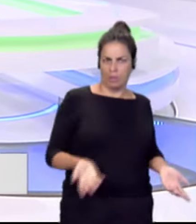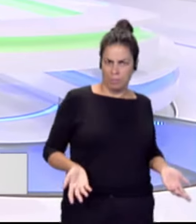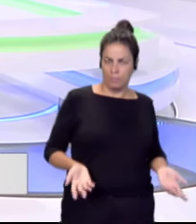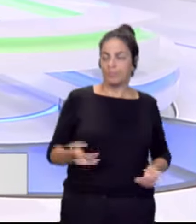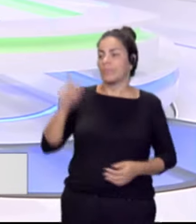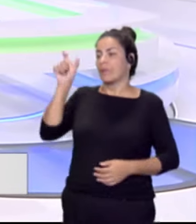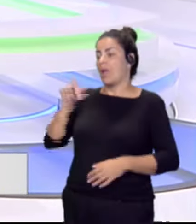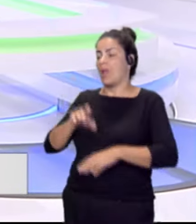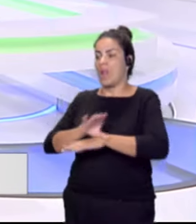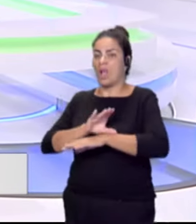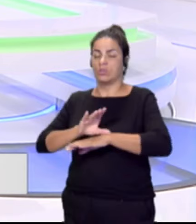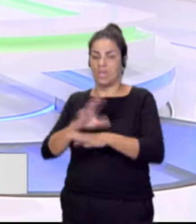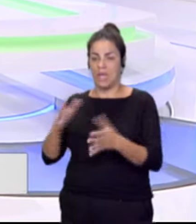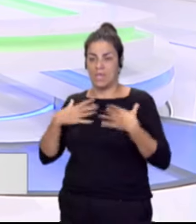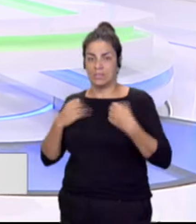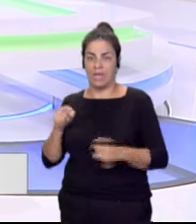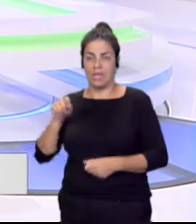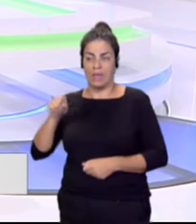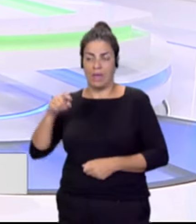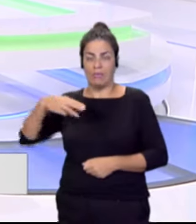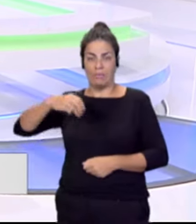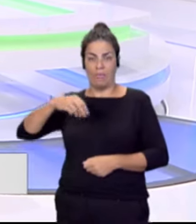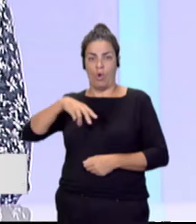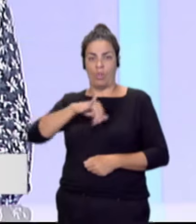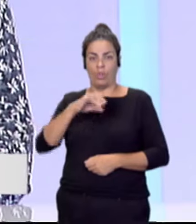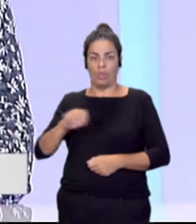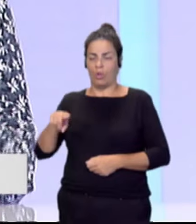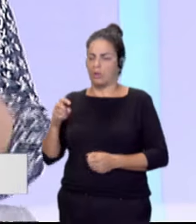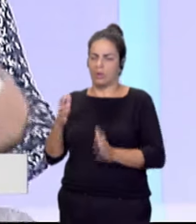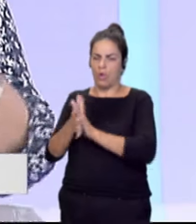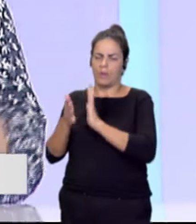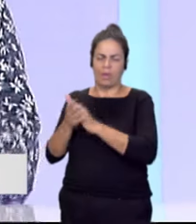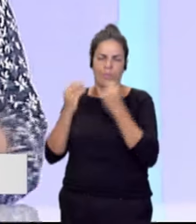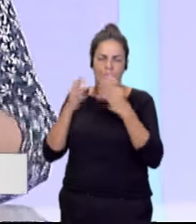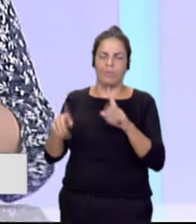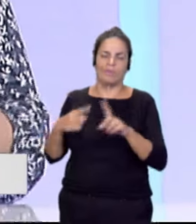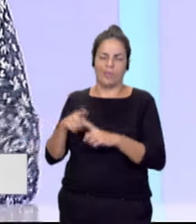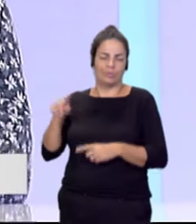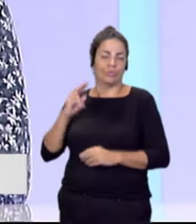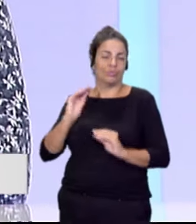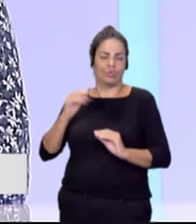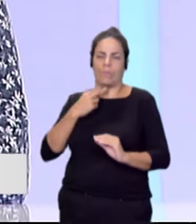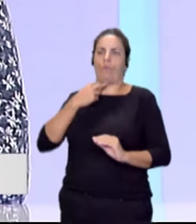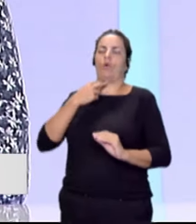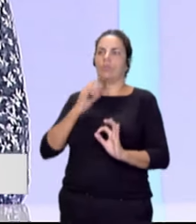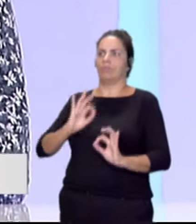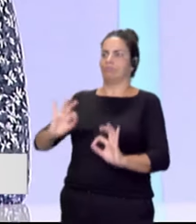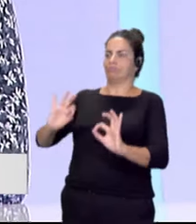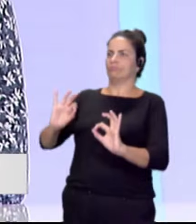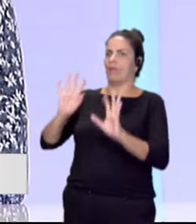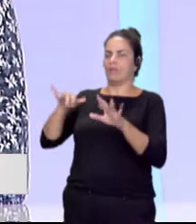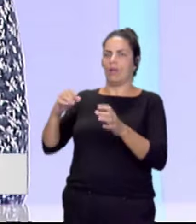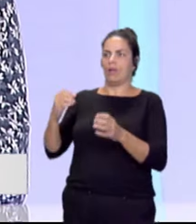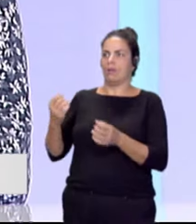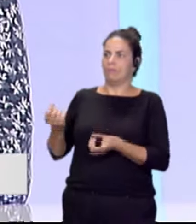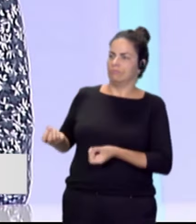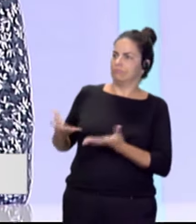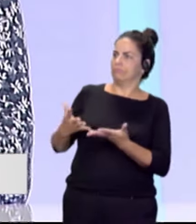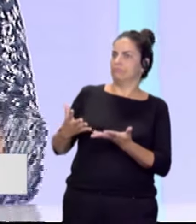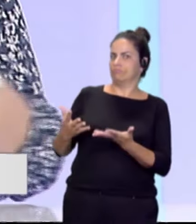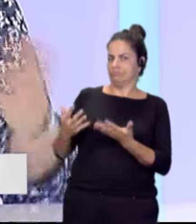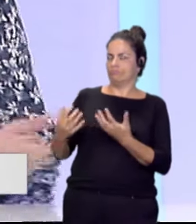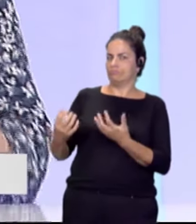lo ha explicado estupendamente. Bueno, ella tiene, aparte que tiene una voz muy peculiar que llega, lo ha explicado, y bueno, la gripe, por